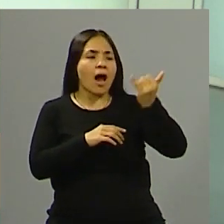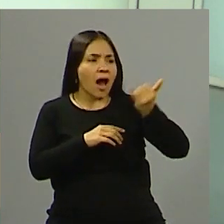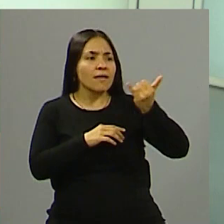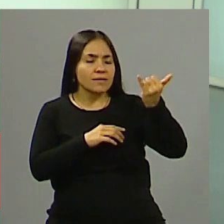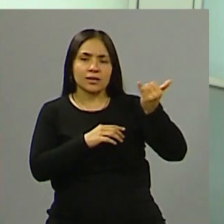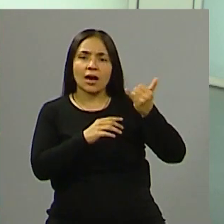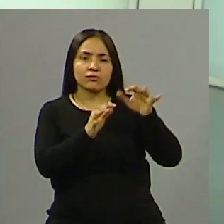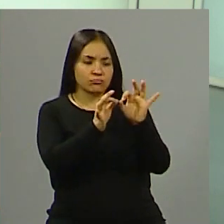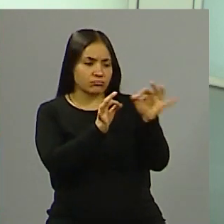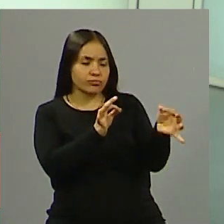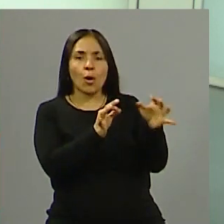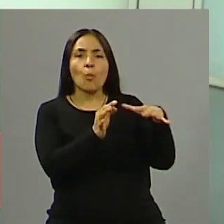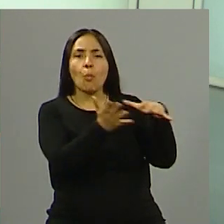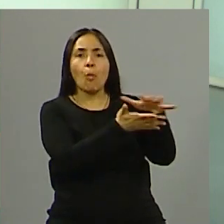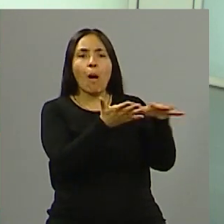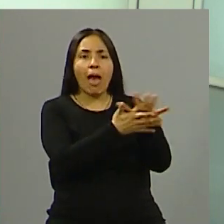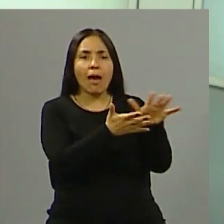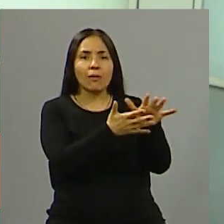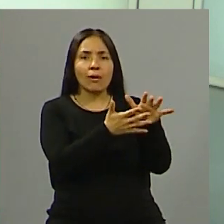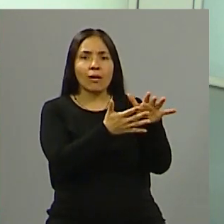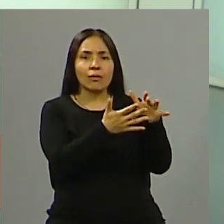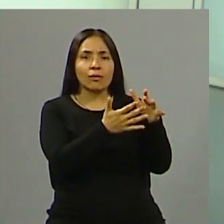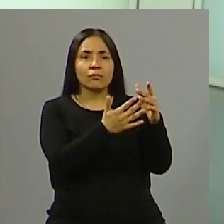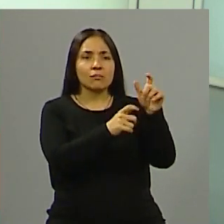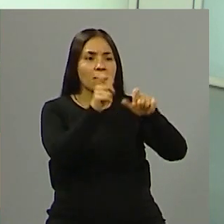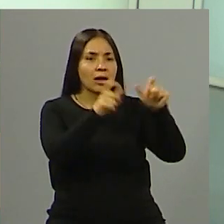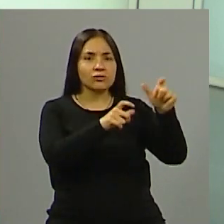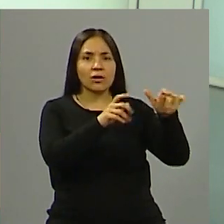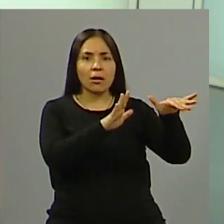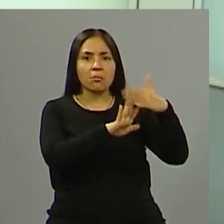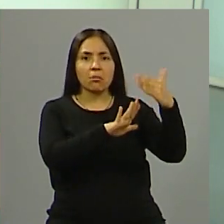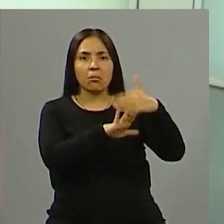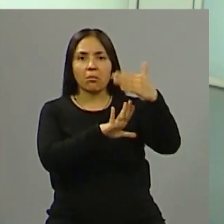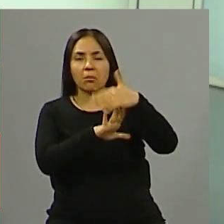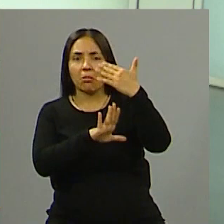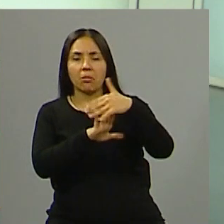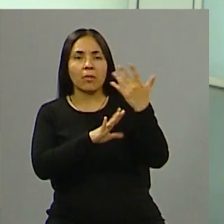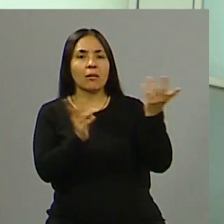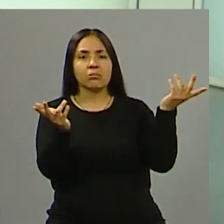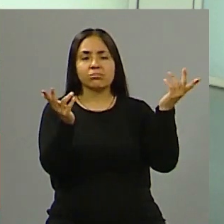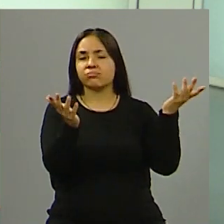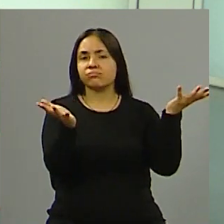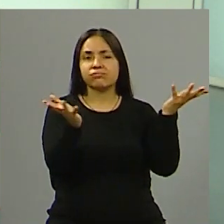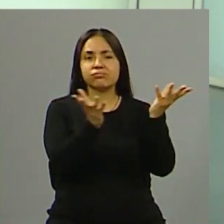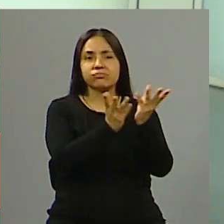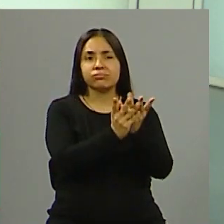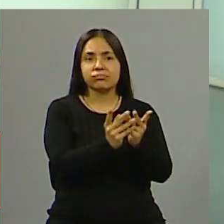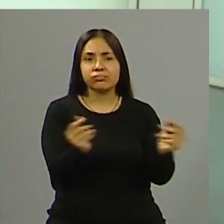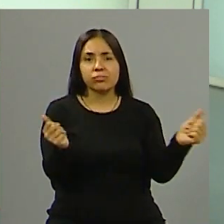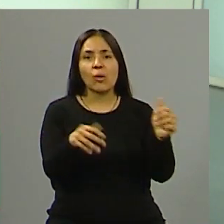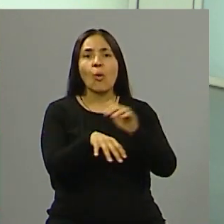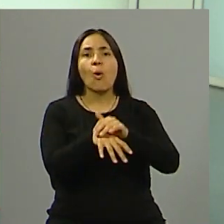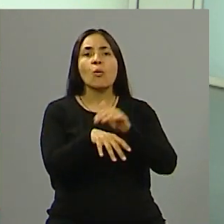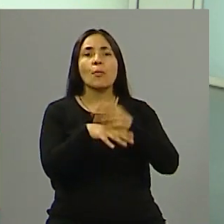la ausencia de muchas de sus personas, la partida de muchas de sus familias a partir de que el tren se fuera